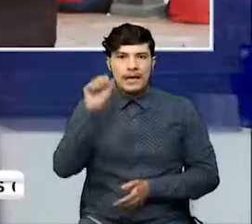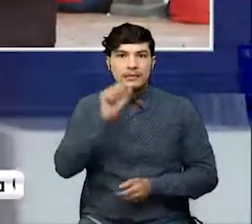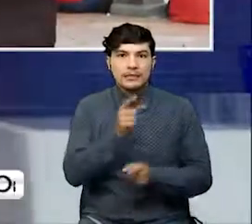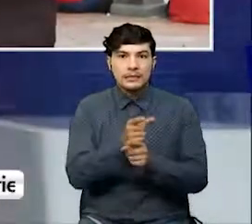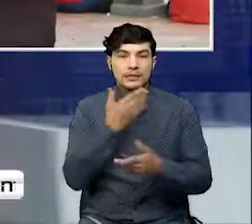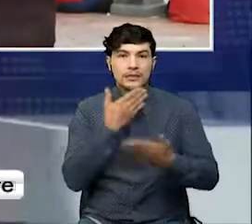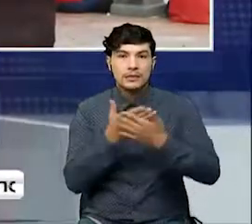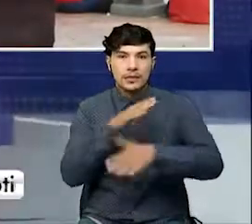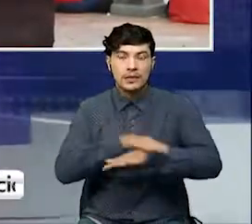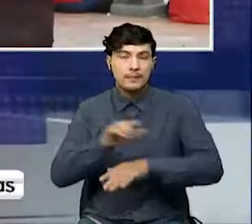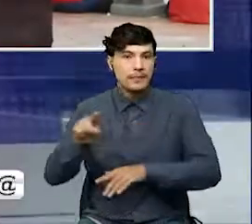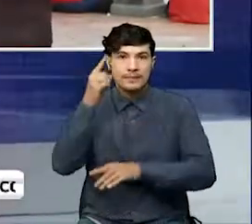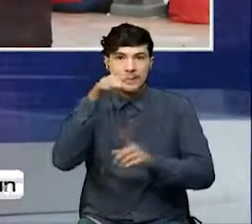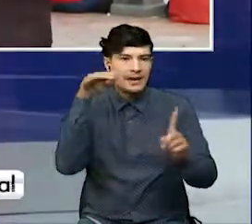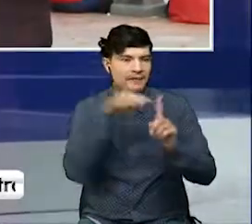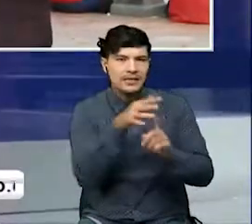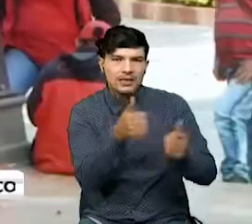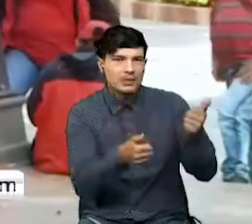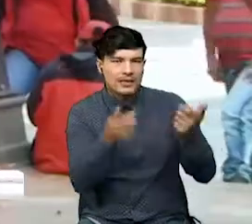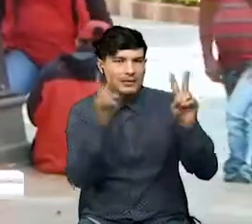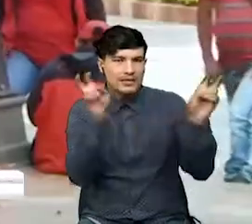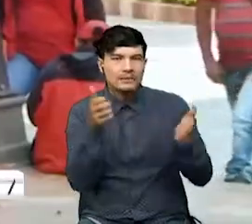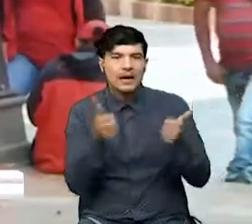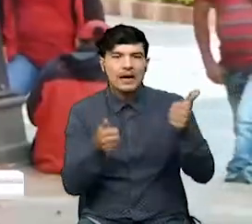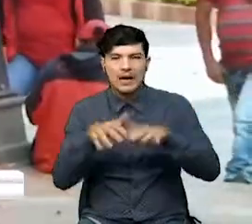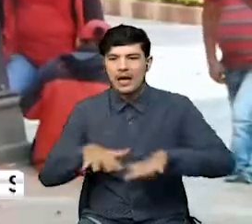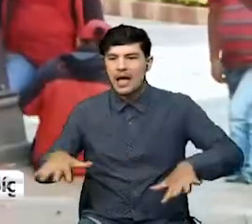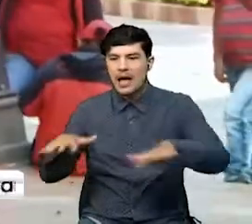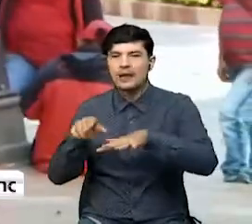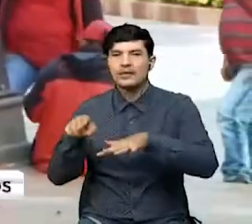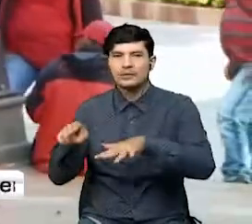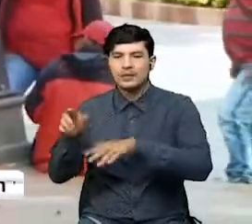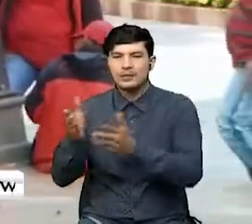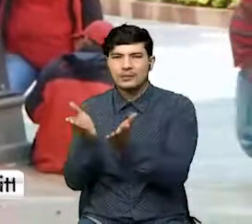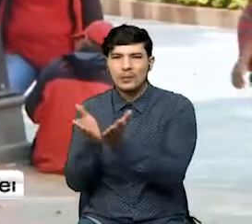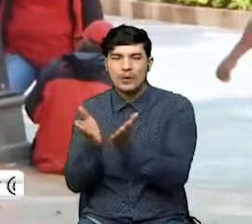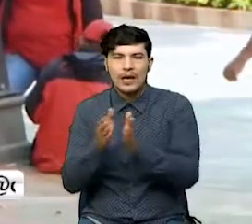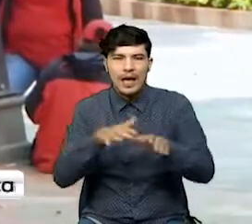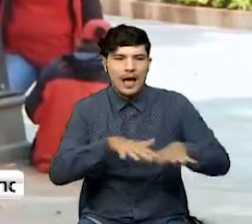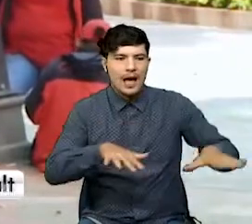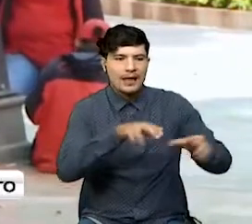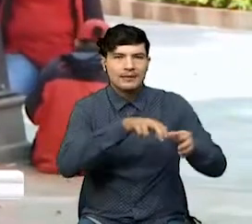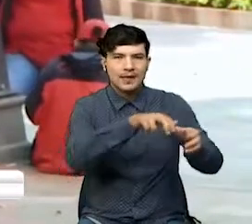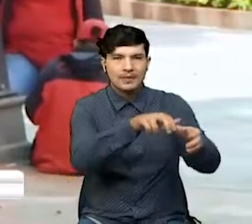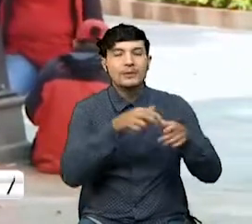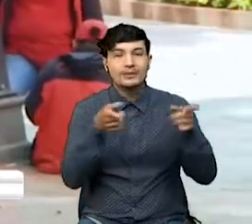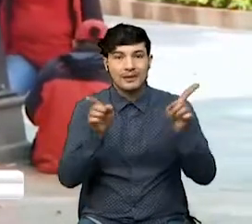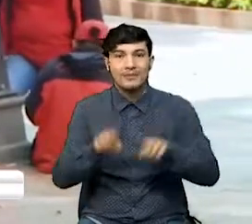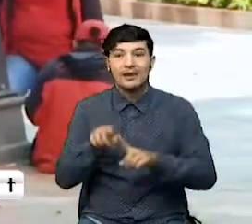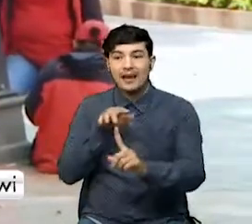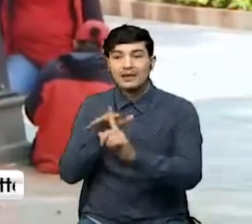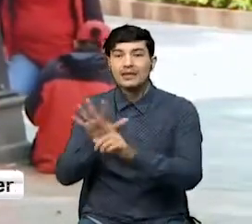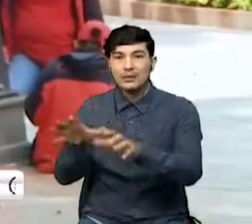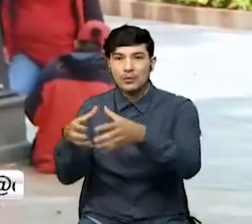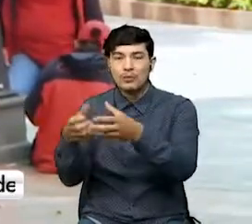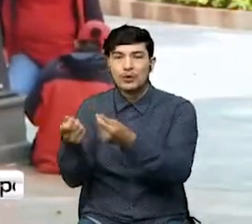muy buenas tardes pues las principales afectaciones tienen que ver con el sector educativo el sector transporte y parte del comercio